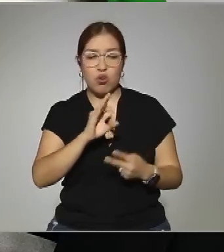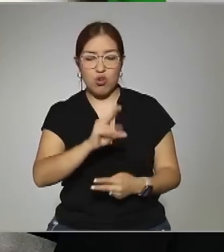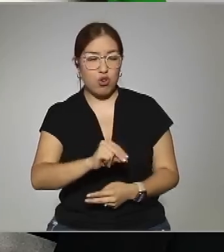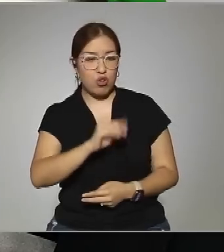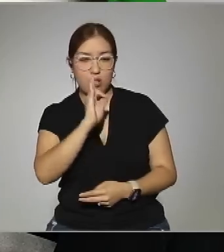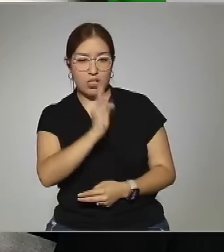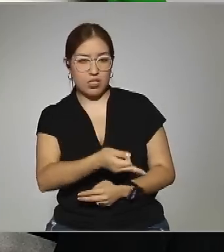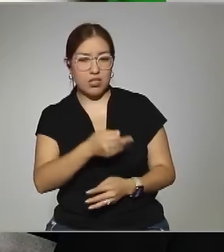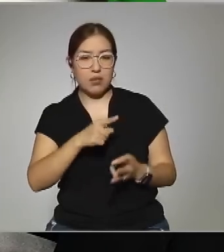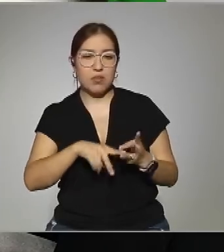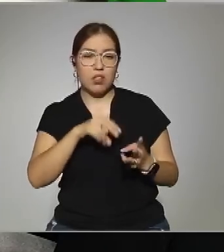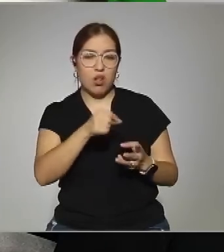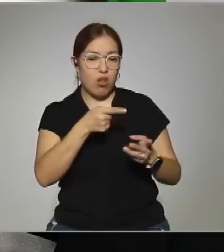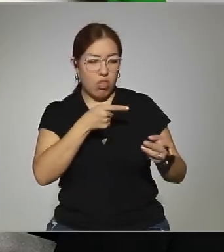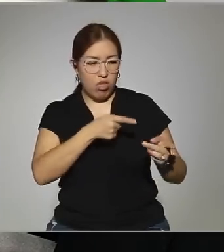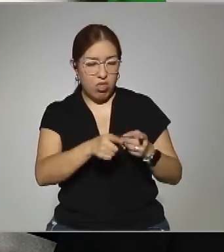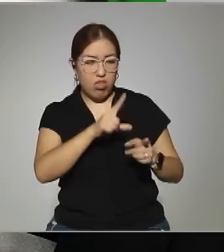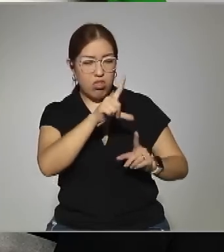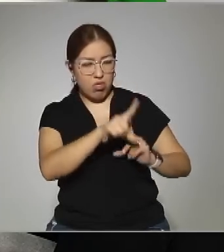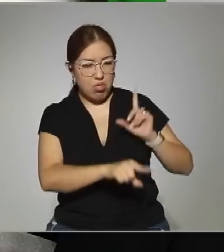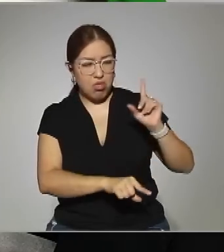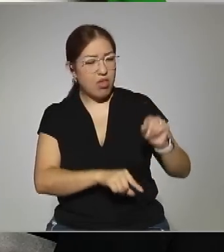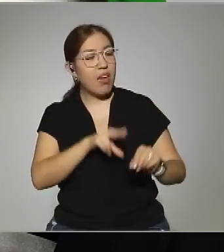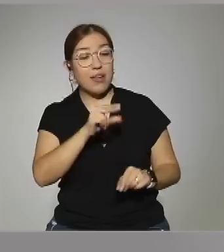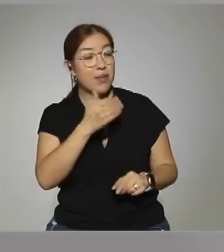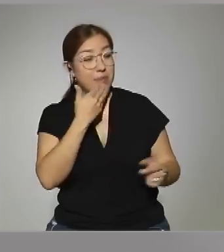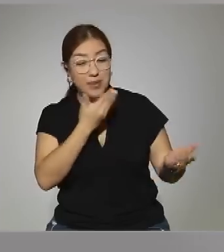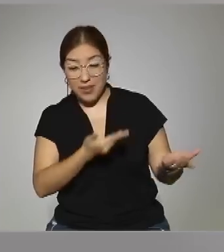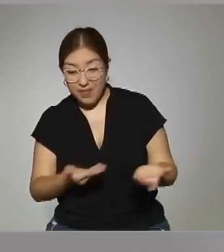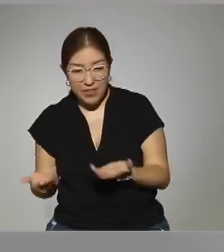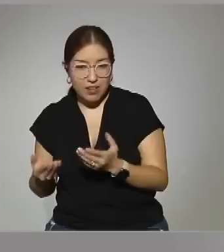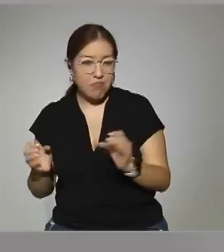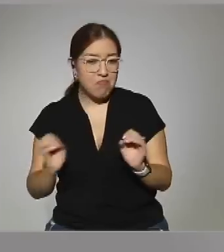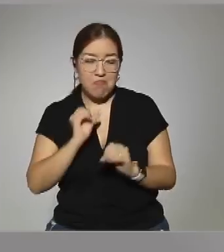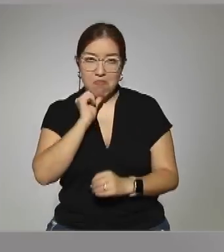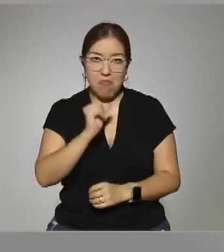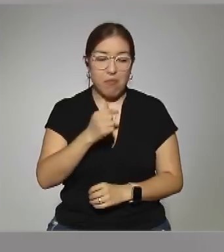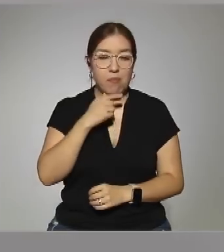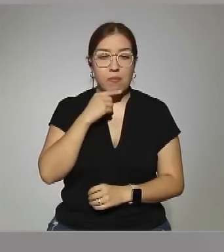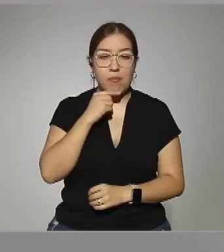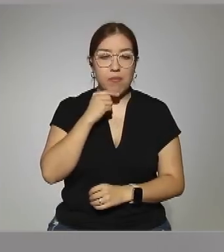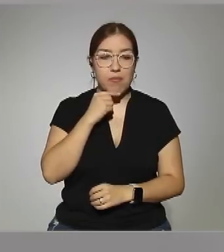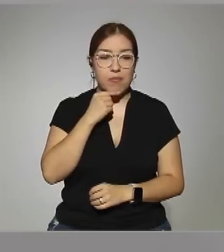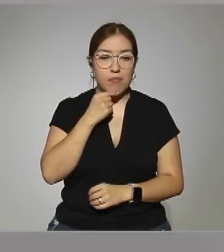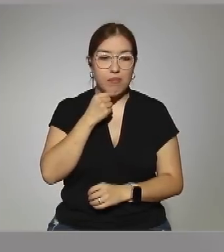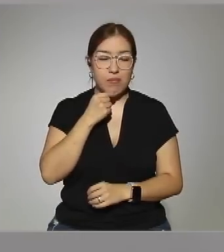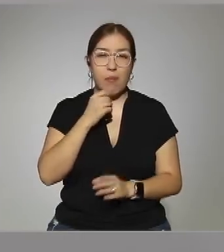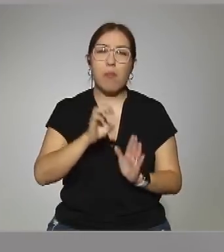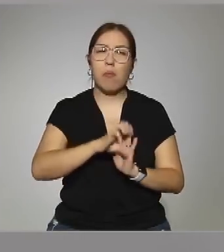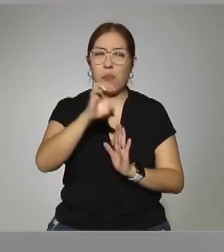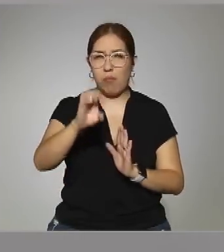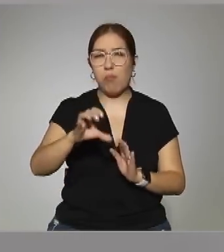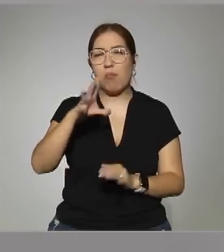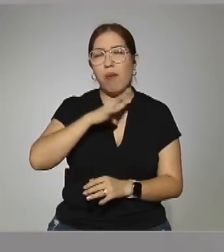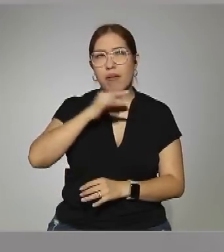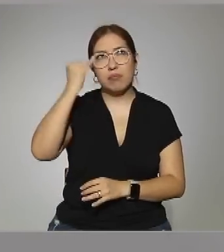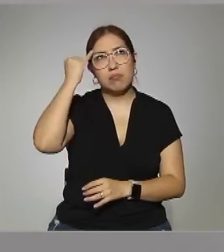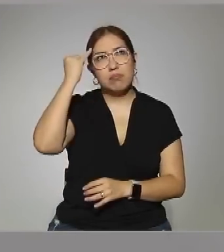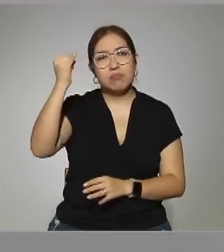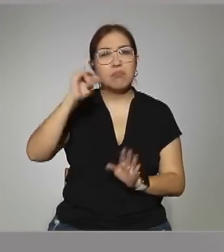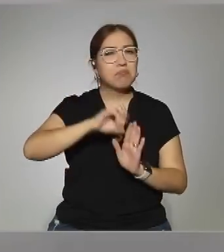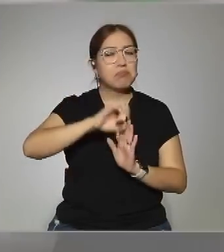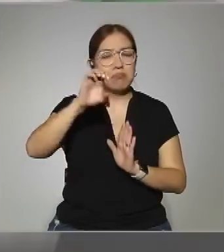descalifiquen permanentemente, que no seas bienvenido. Que no seas bienvenido. Por ejemplo, hemos visto algunos ejemplos que se me ocurren, ustedes